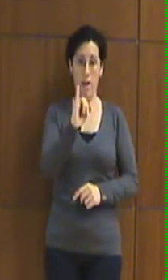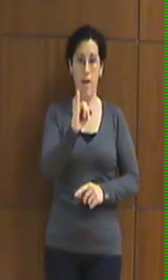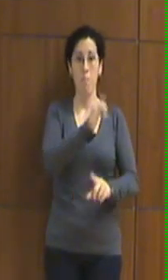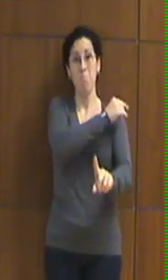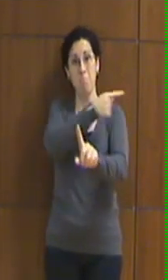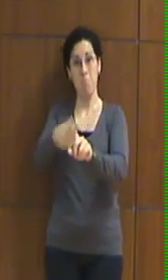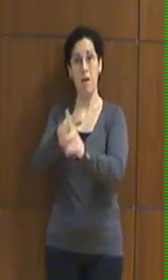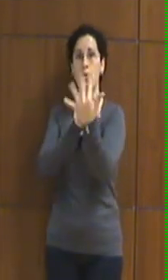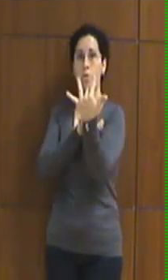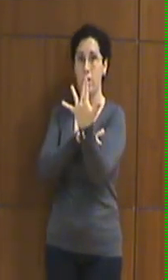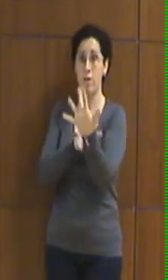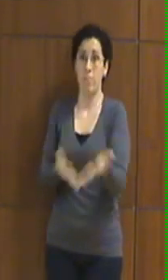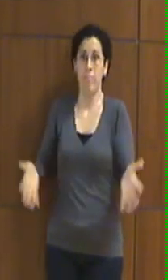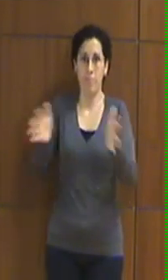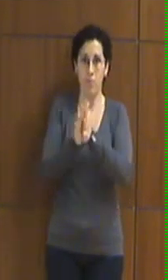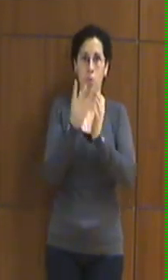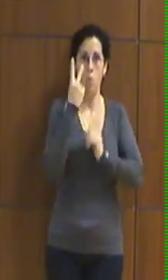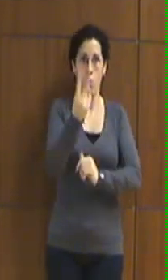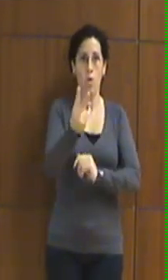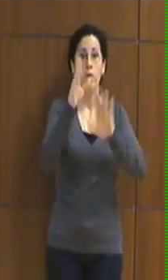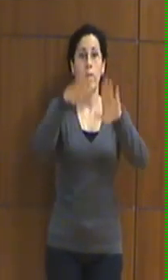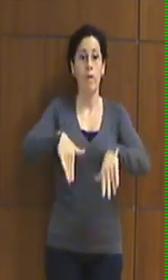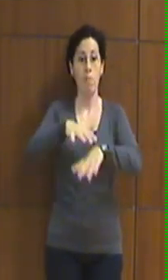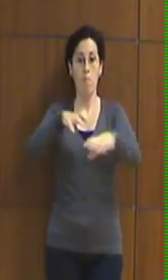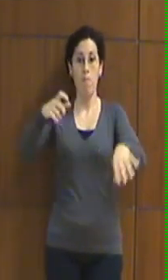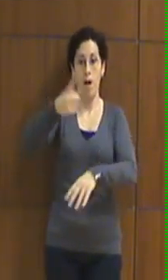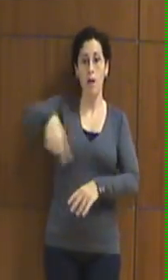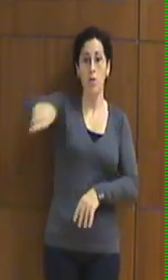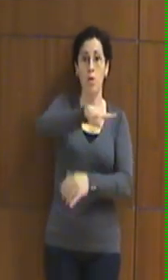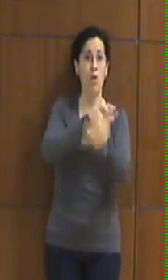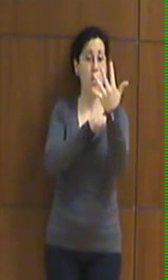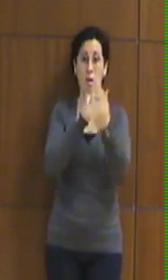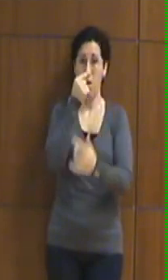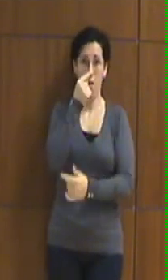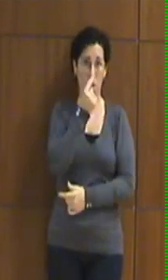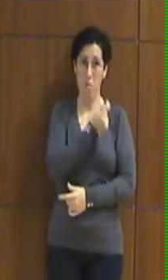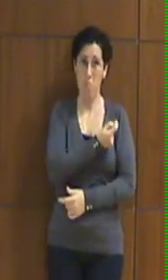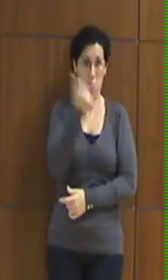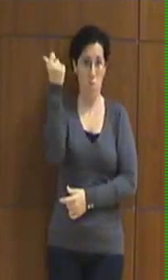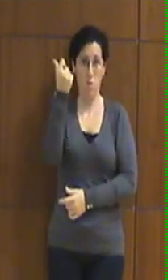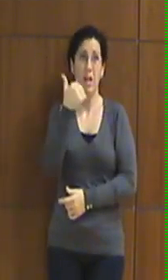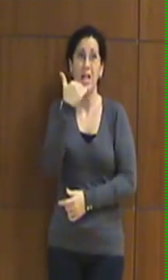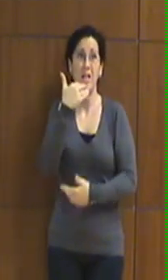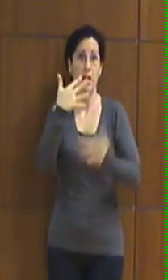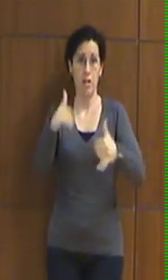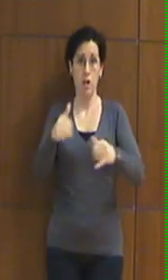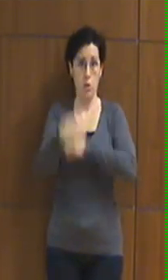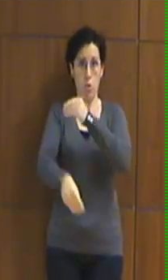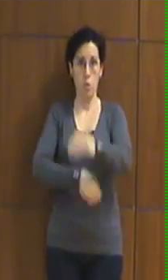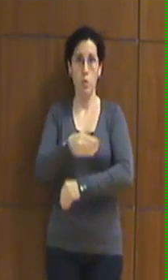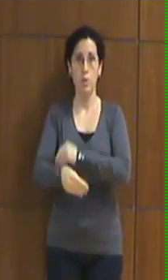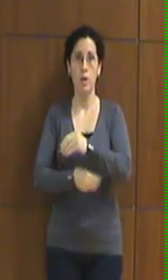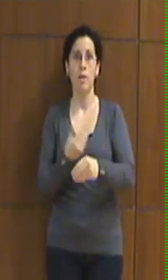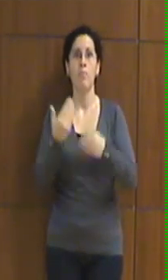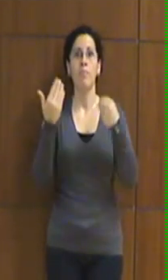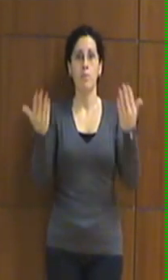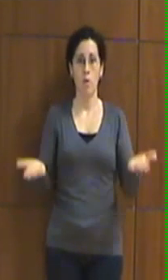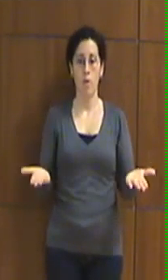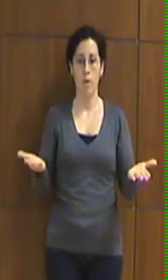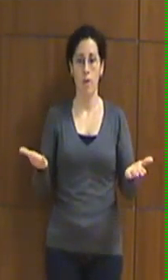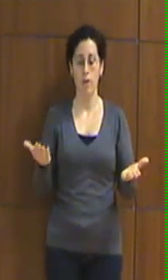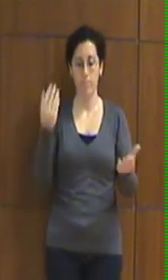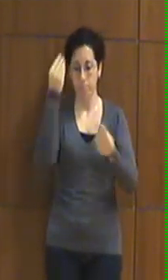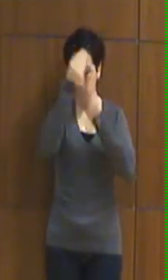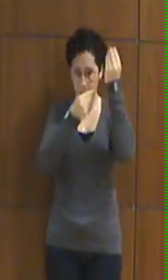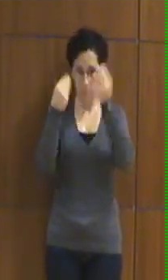los ordenadores, pues la verdad que muchos de ellos lo manejan muy poquito o incluso ninguno. Entonces, nos